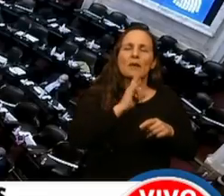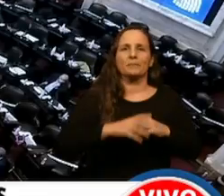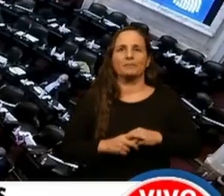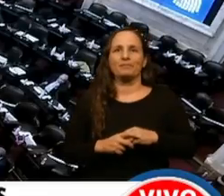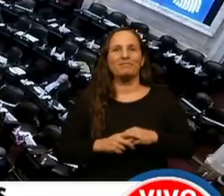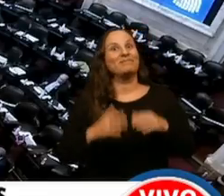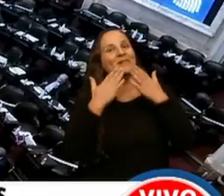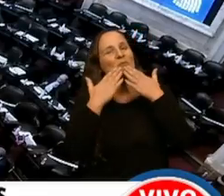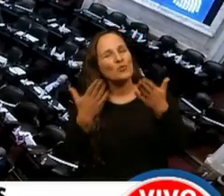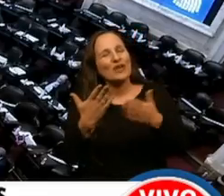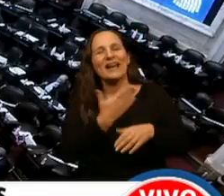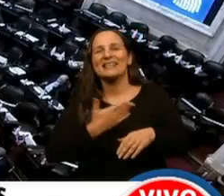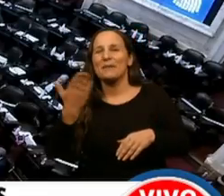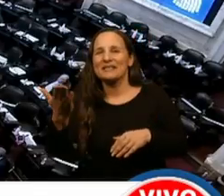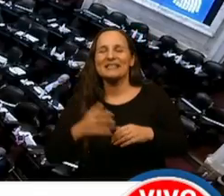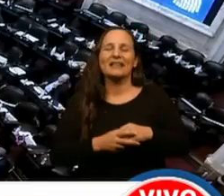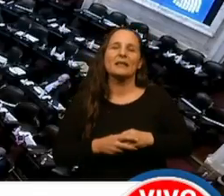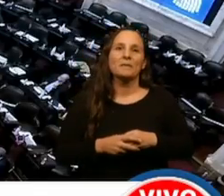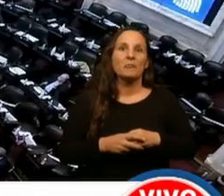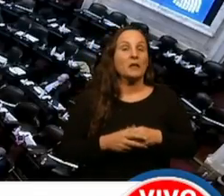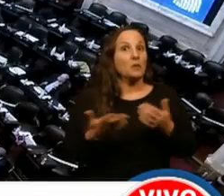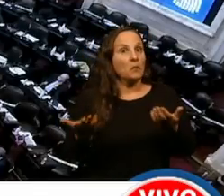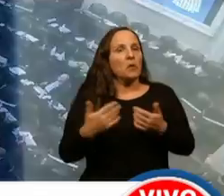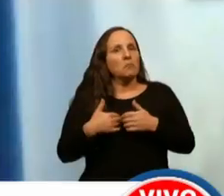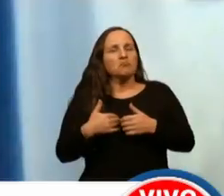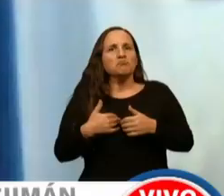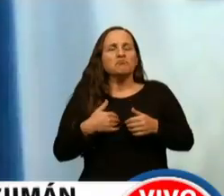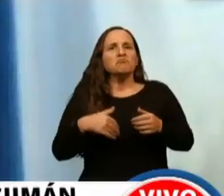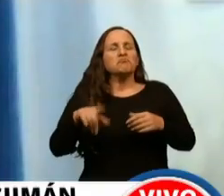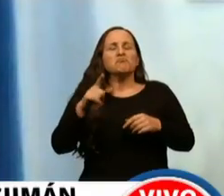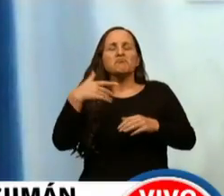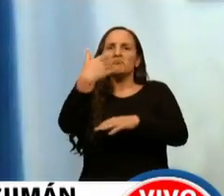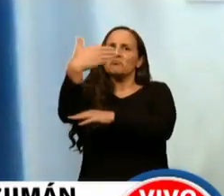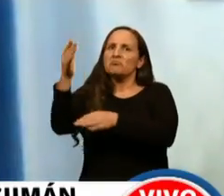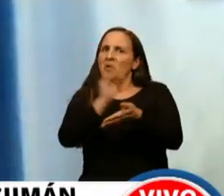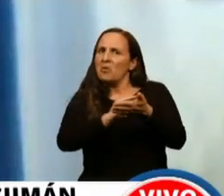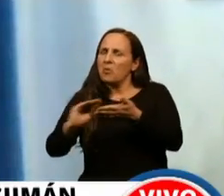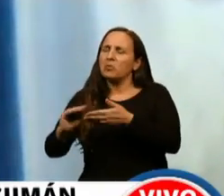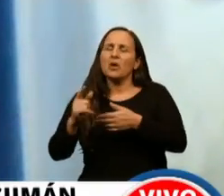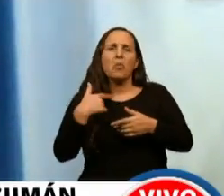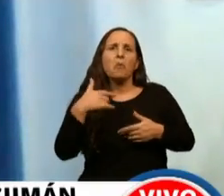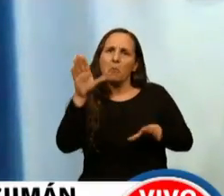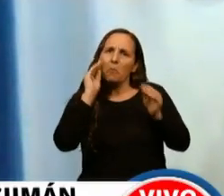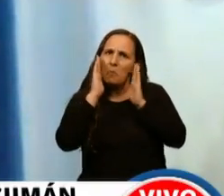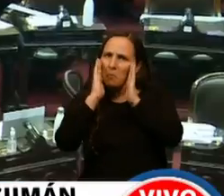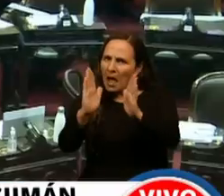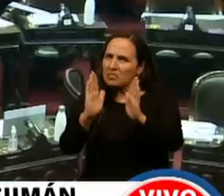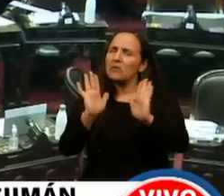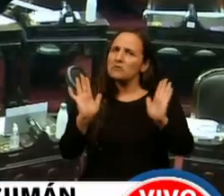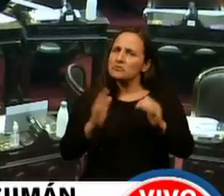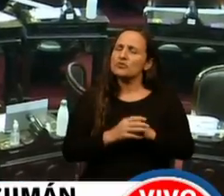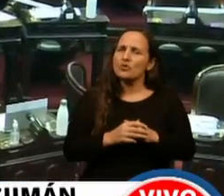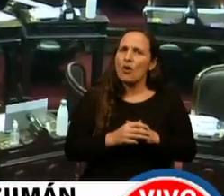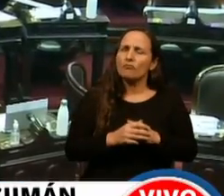muchas gracias presidente bueno escuchar atentamente a todos los diputados que lavaron anteriormente a mí y estamos tratando